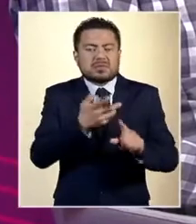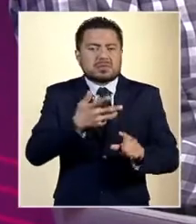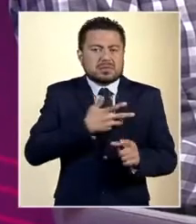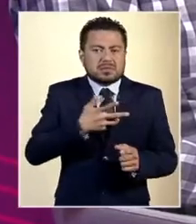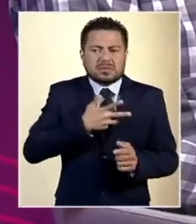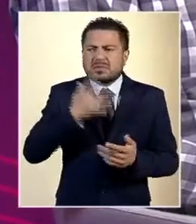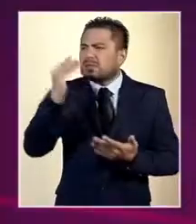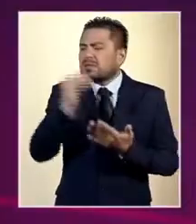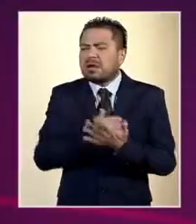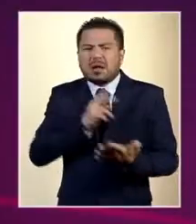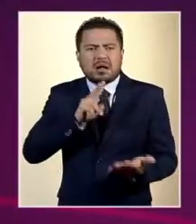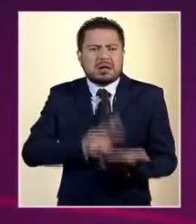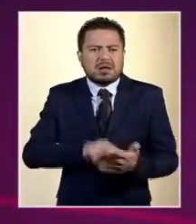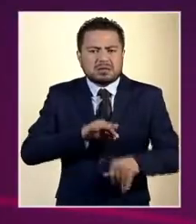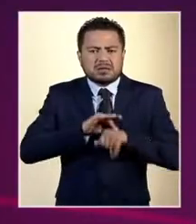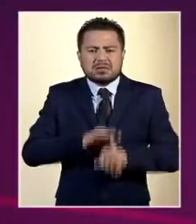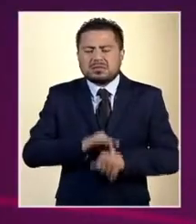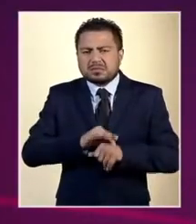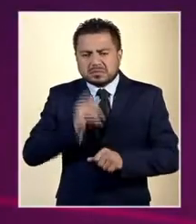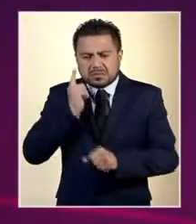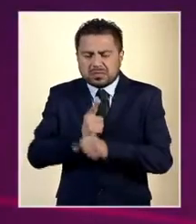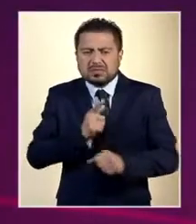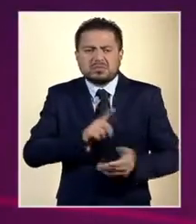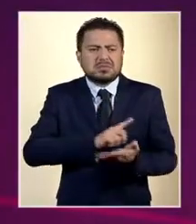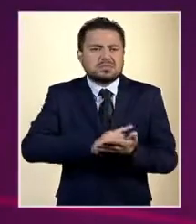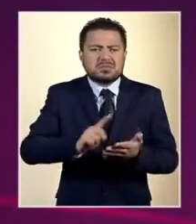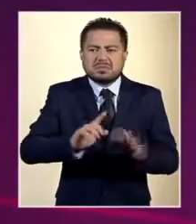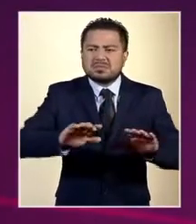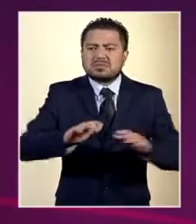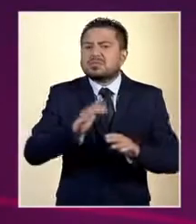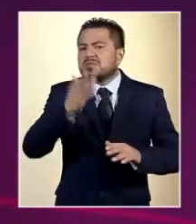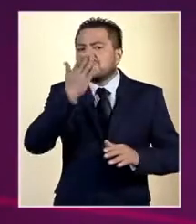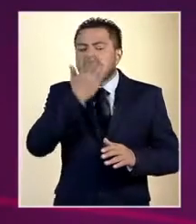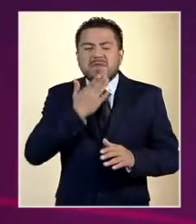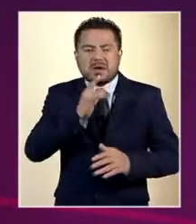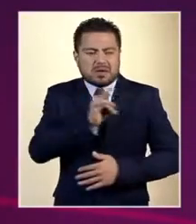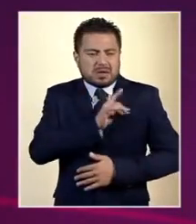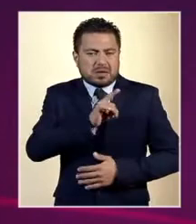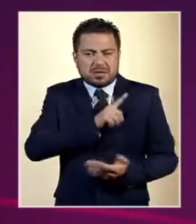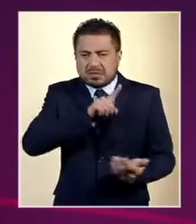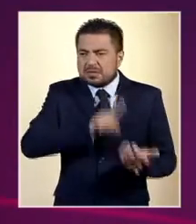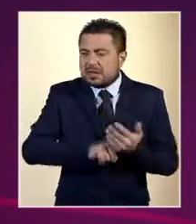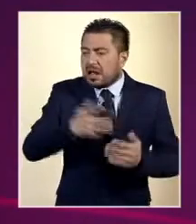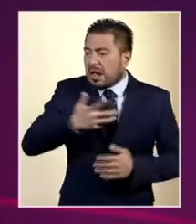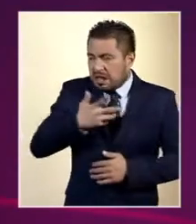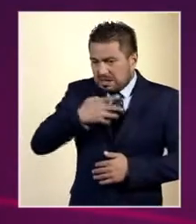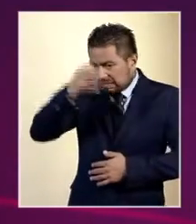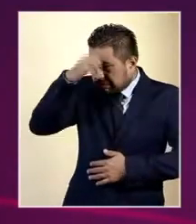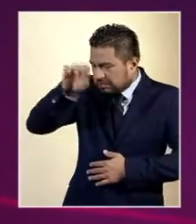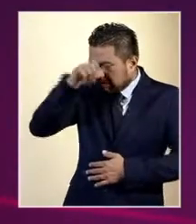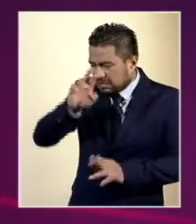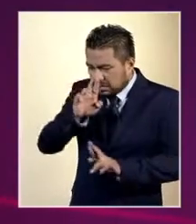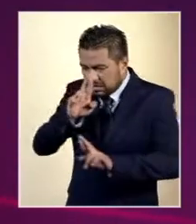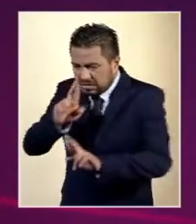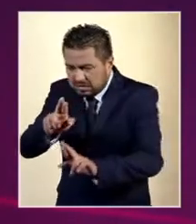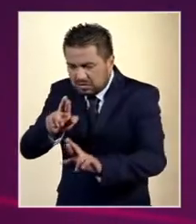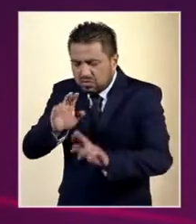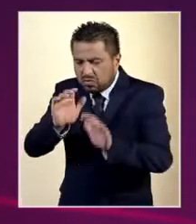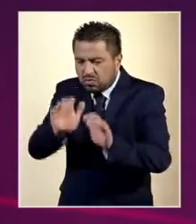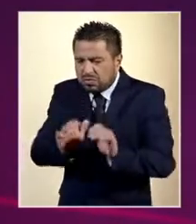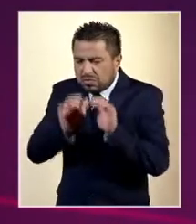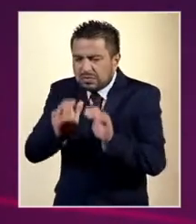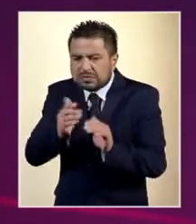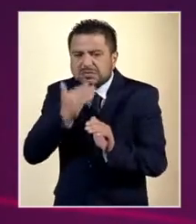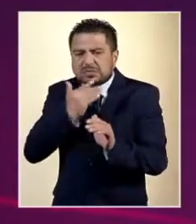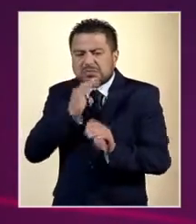tan poca evidencia de ser sujetos de derechos. Si no has tenido la experiencia de respeto, de cuidado,